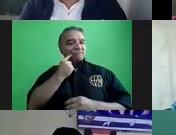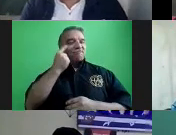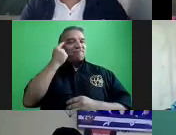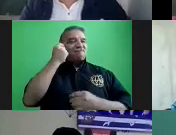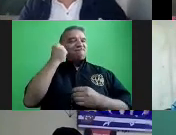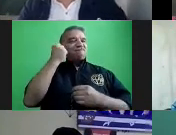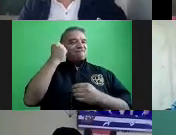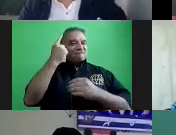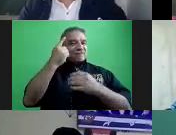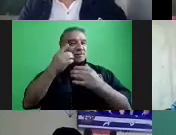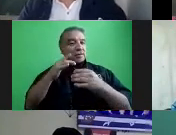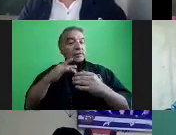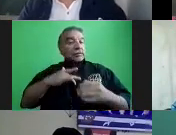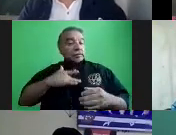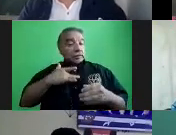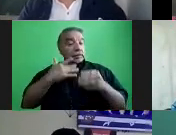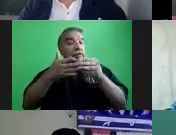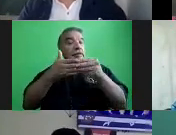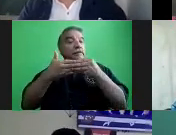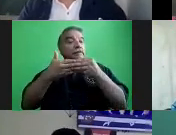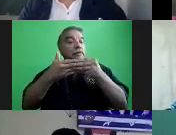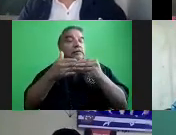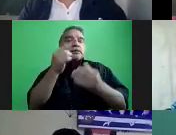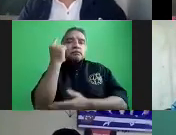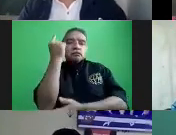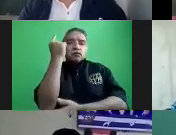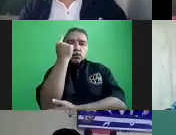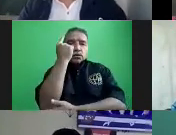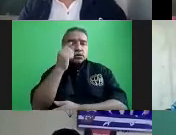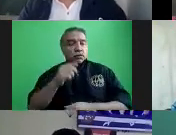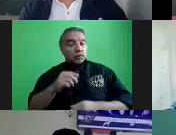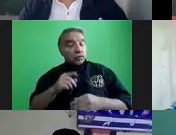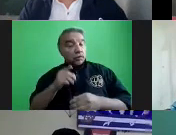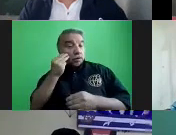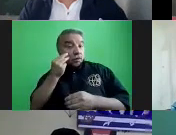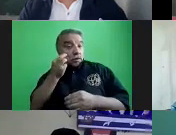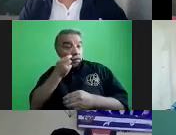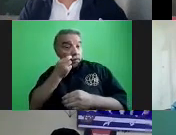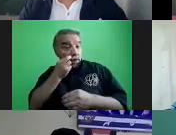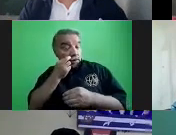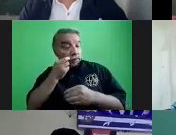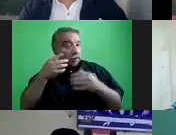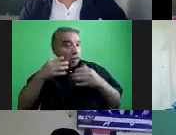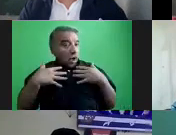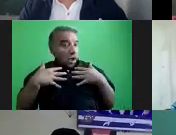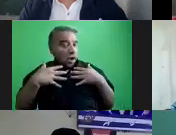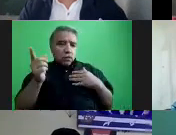aprendemos bien las cosas, entonces, ya entendemos perfectamente lo que